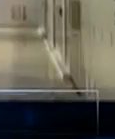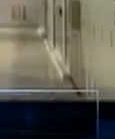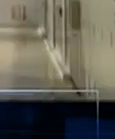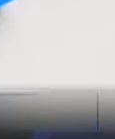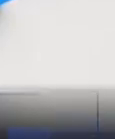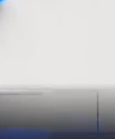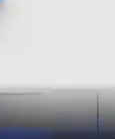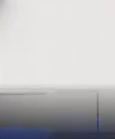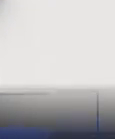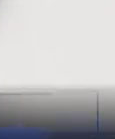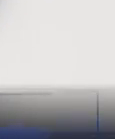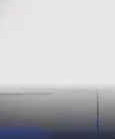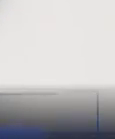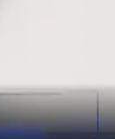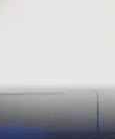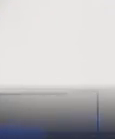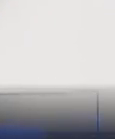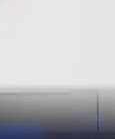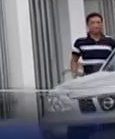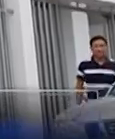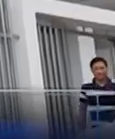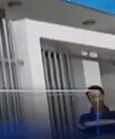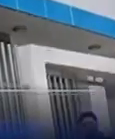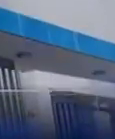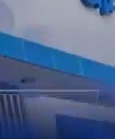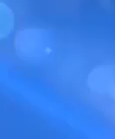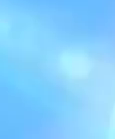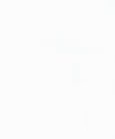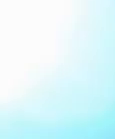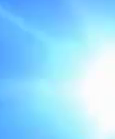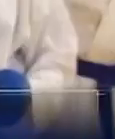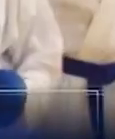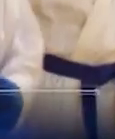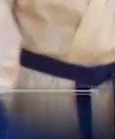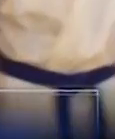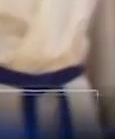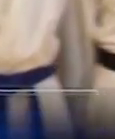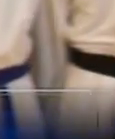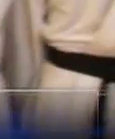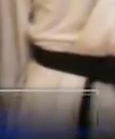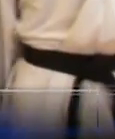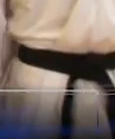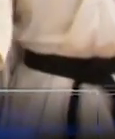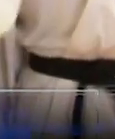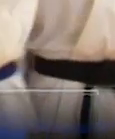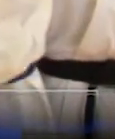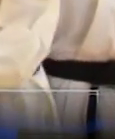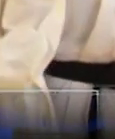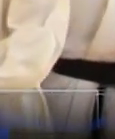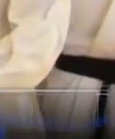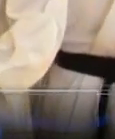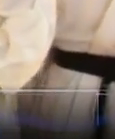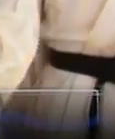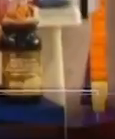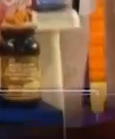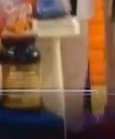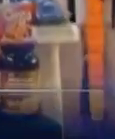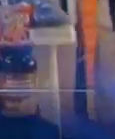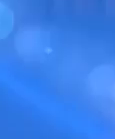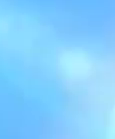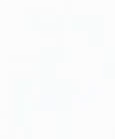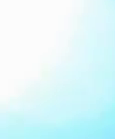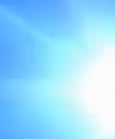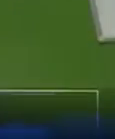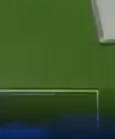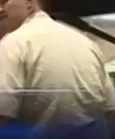Sopladora y CNT captan el interés de empresarios extranjeros. Selección ecuatoriana de karate recibe indumentaria